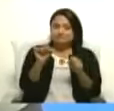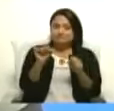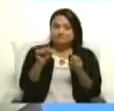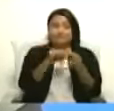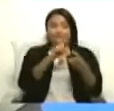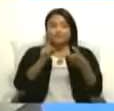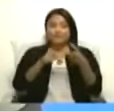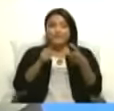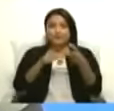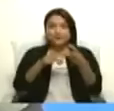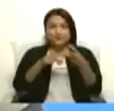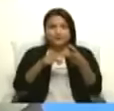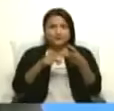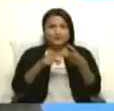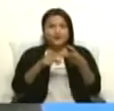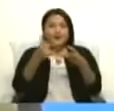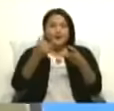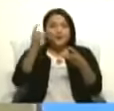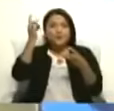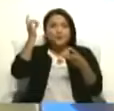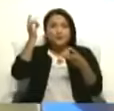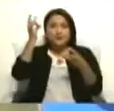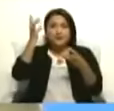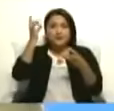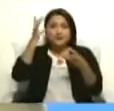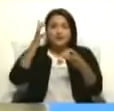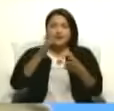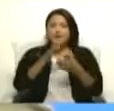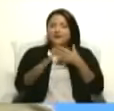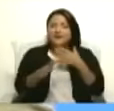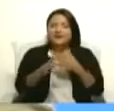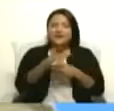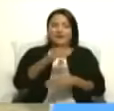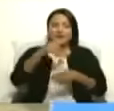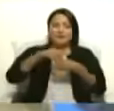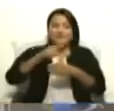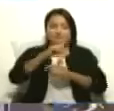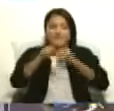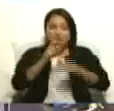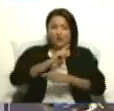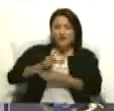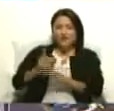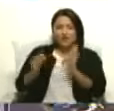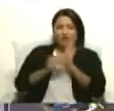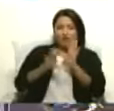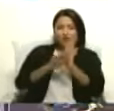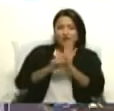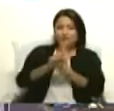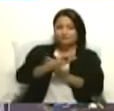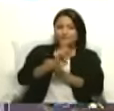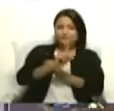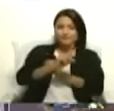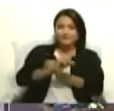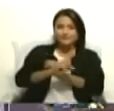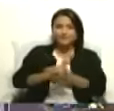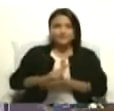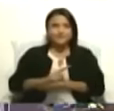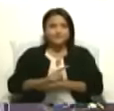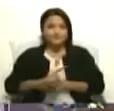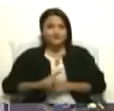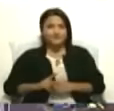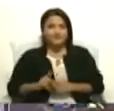imponer Entonces ya se inventan lo de qué no es vinculante mira aquí está empiezan todos los medios de